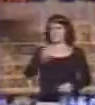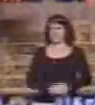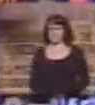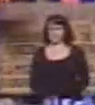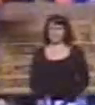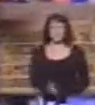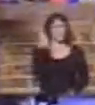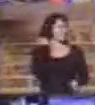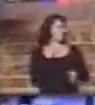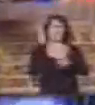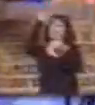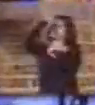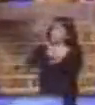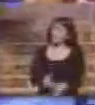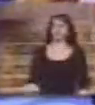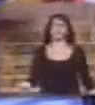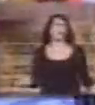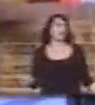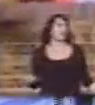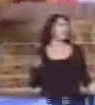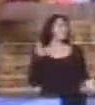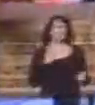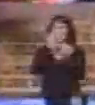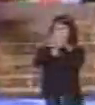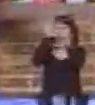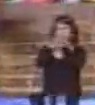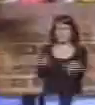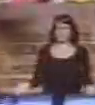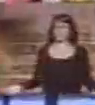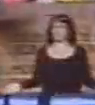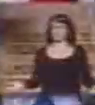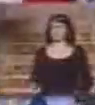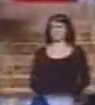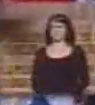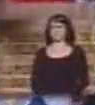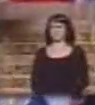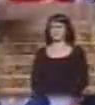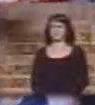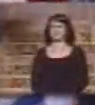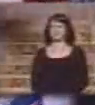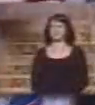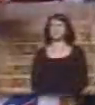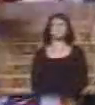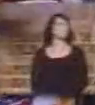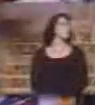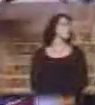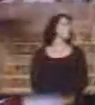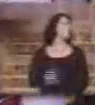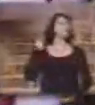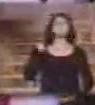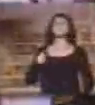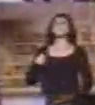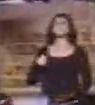Hora ya del certamen ya, tum, tum, tum, tum, cada vez más llena